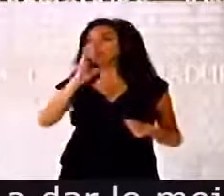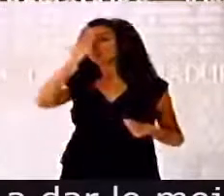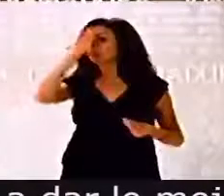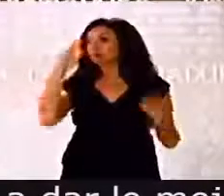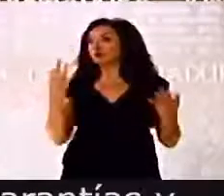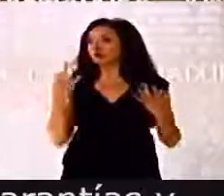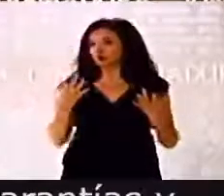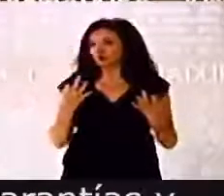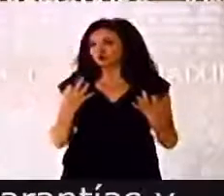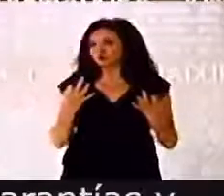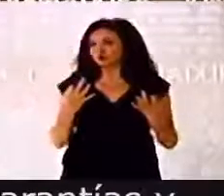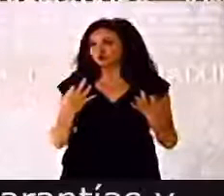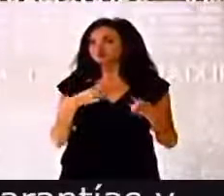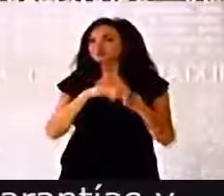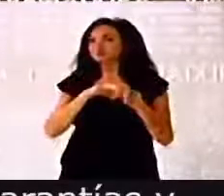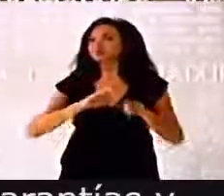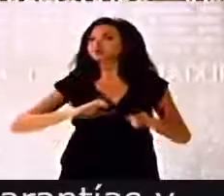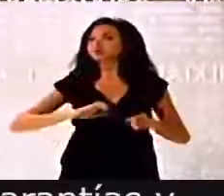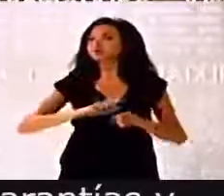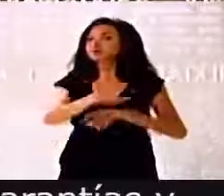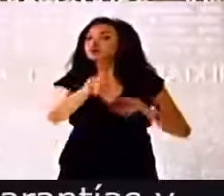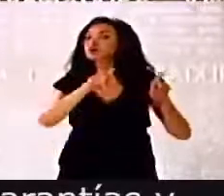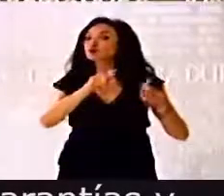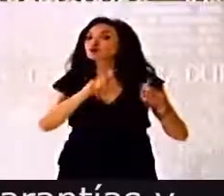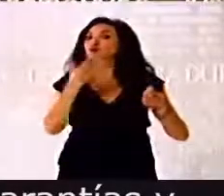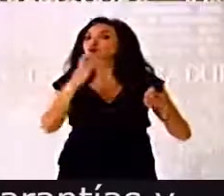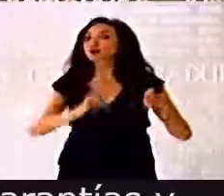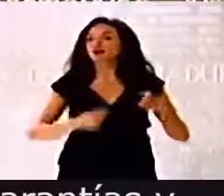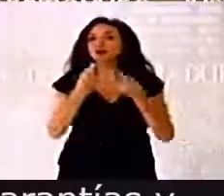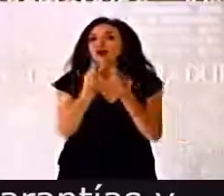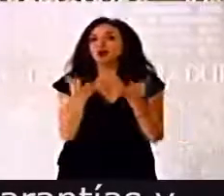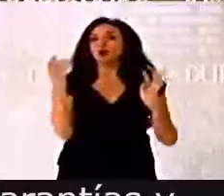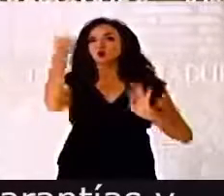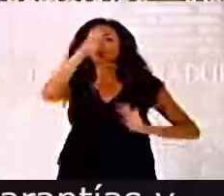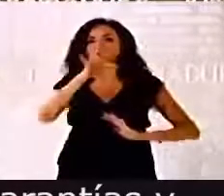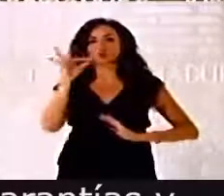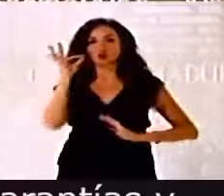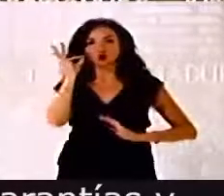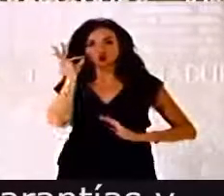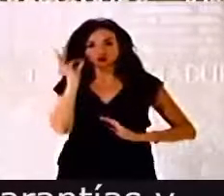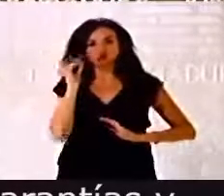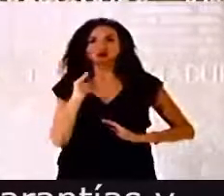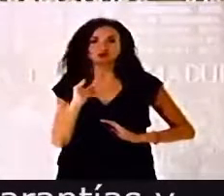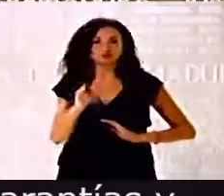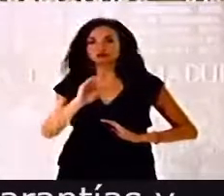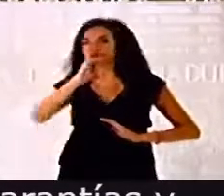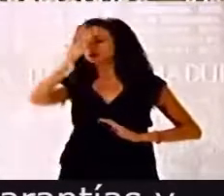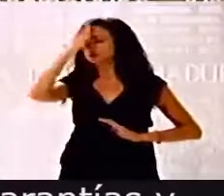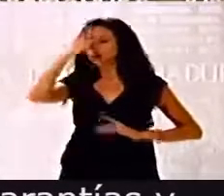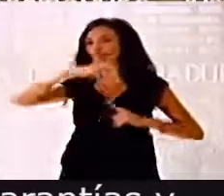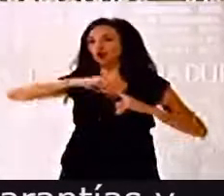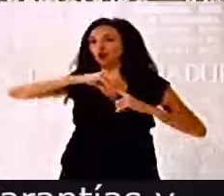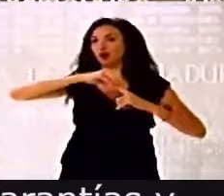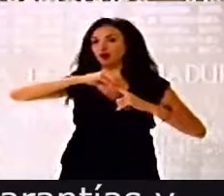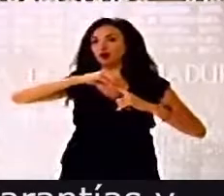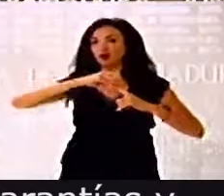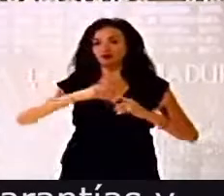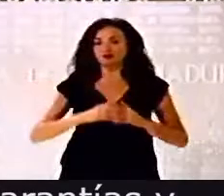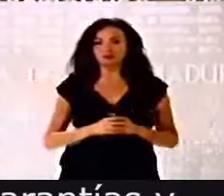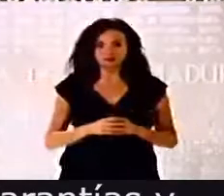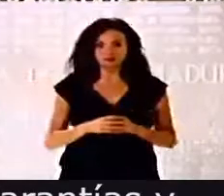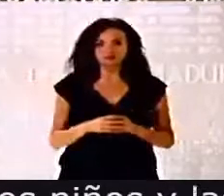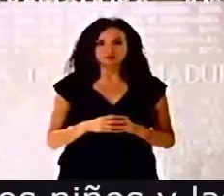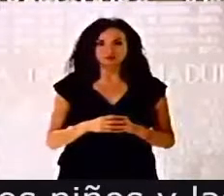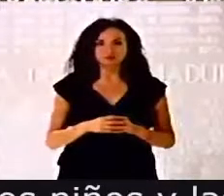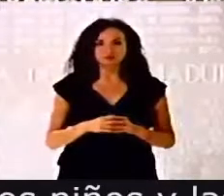hecho educativo, que es el alumno y la alumna, que son los chicos y las chicas, que son los niños y las